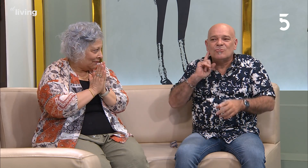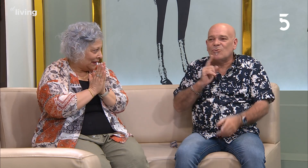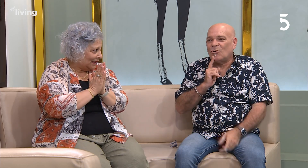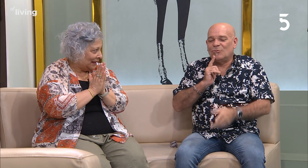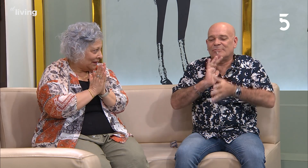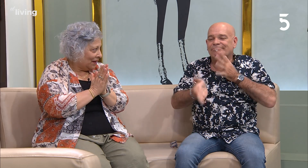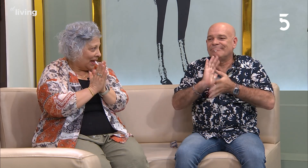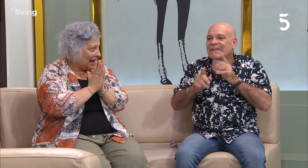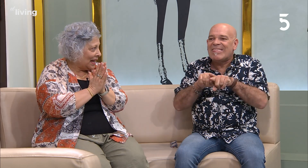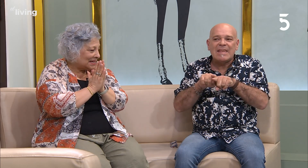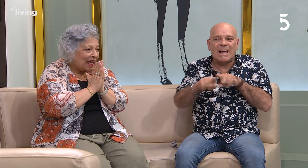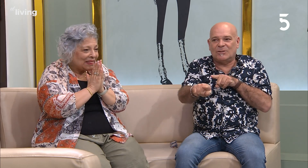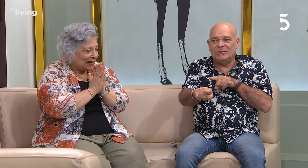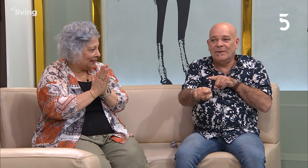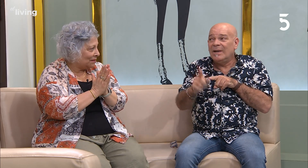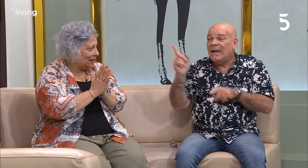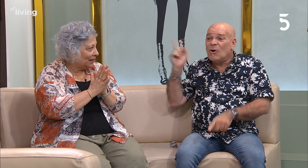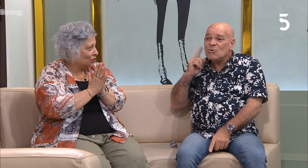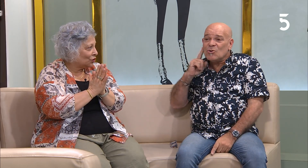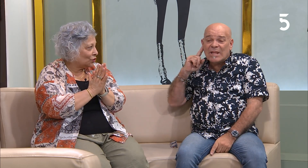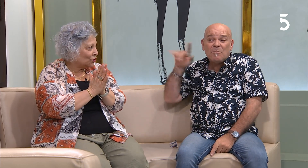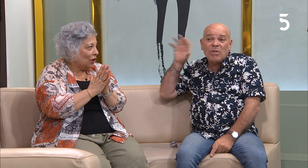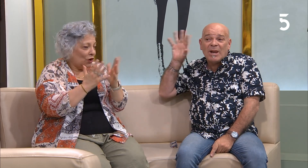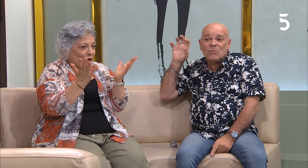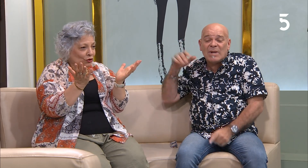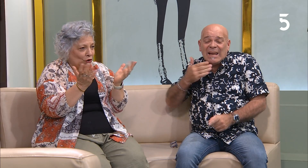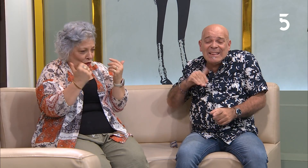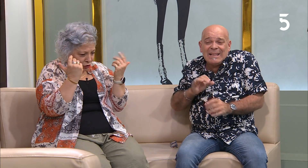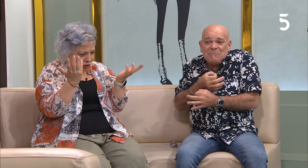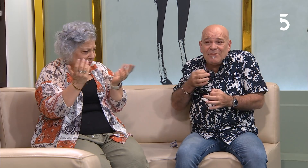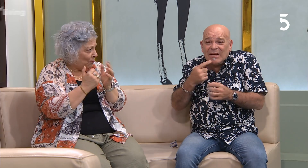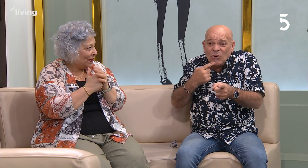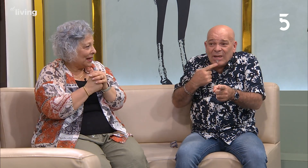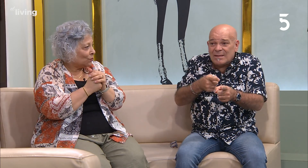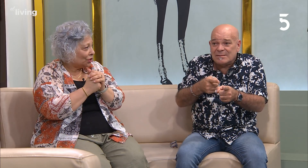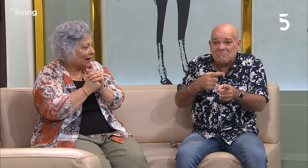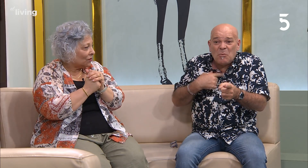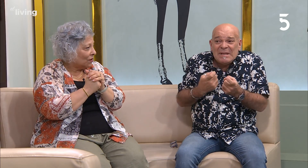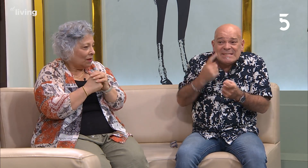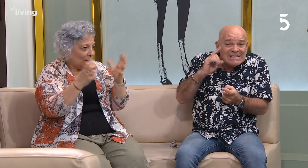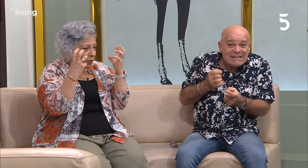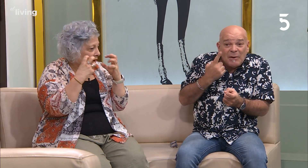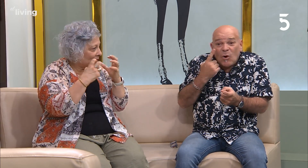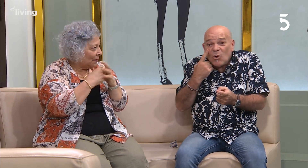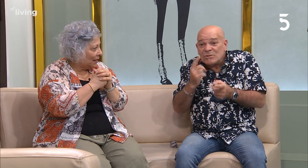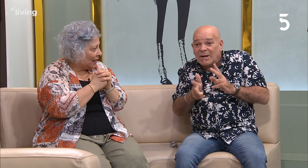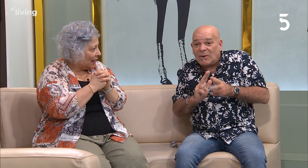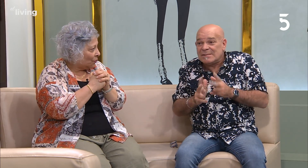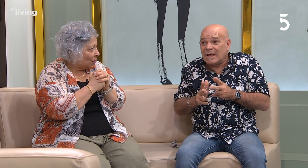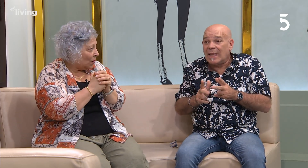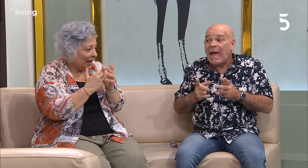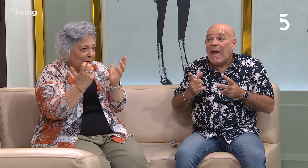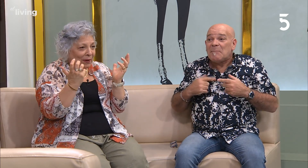totalmente diferente. Acá ya directamente nosotros, los oyentes pueden escucharlo a través